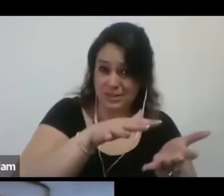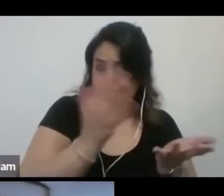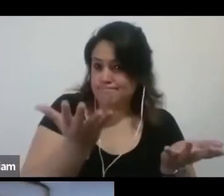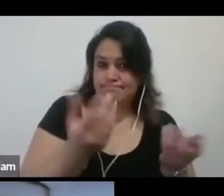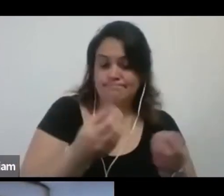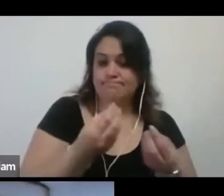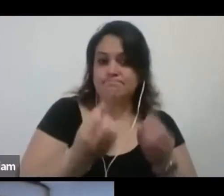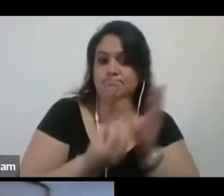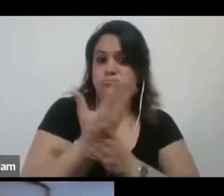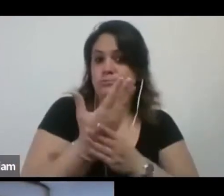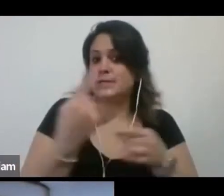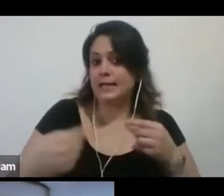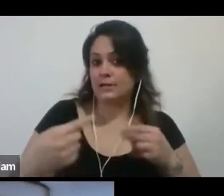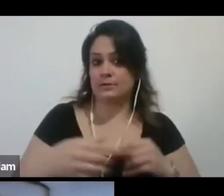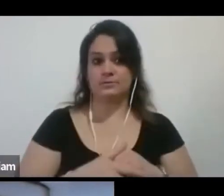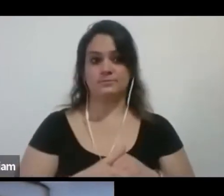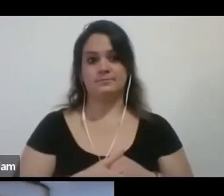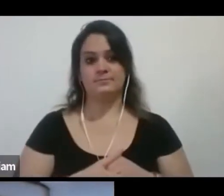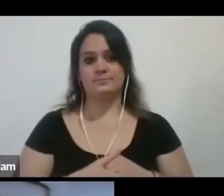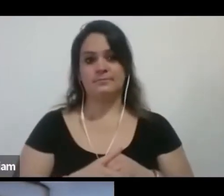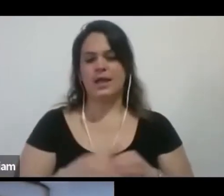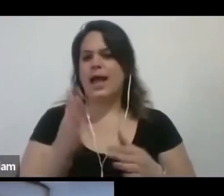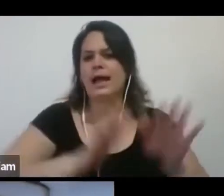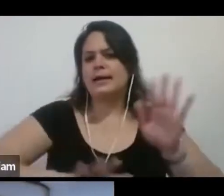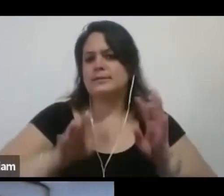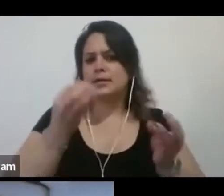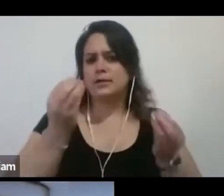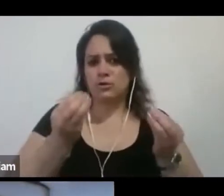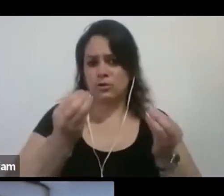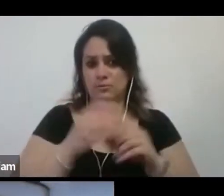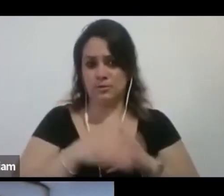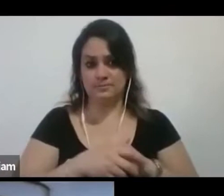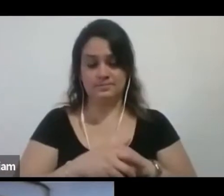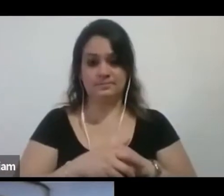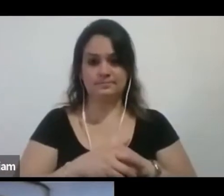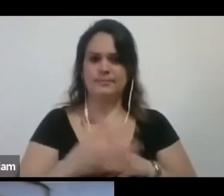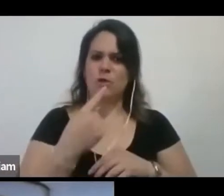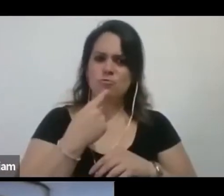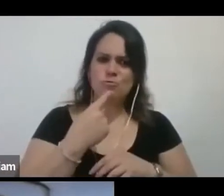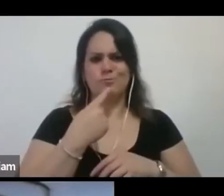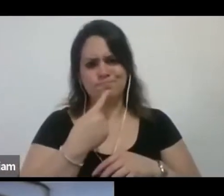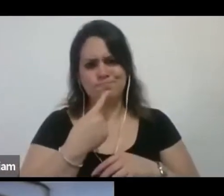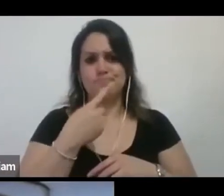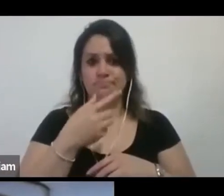genera? ¿Cómo hacemos? Pueden surgir muchas dudas.